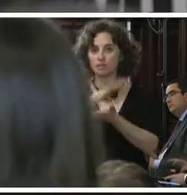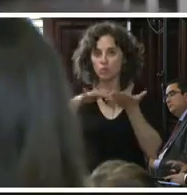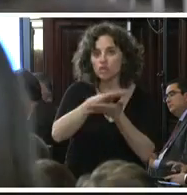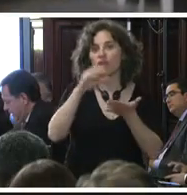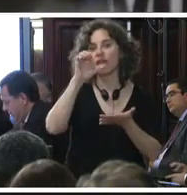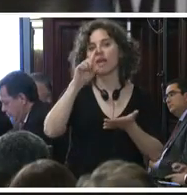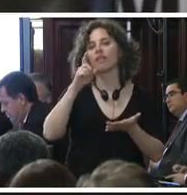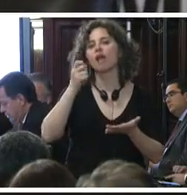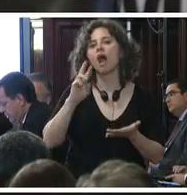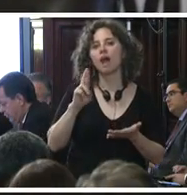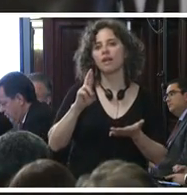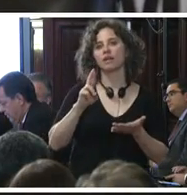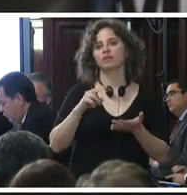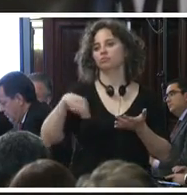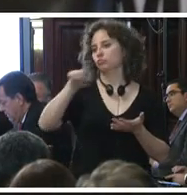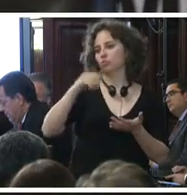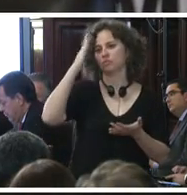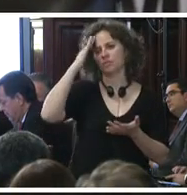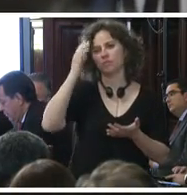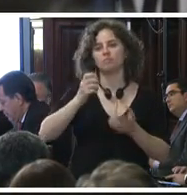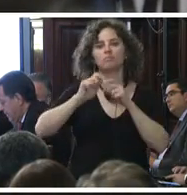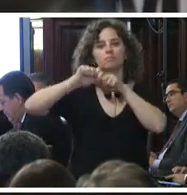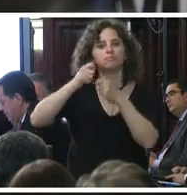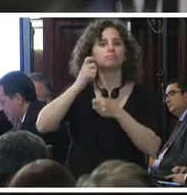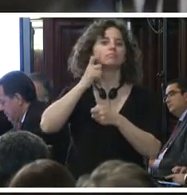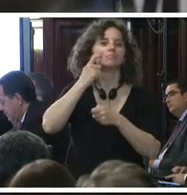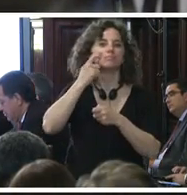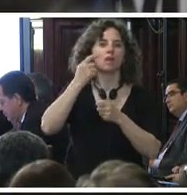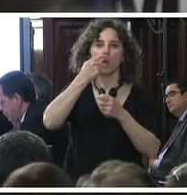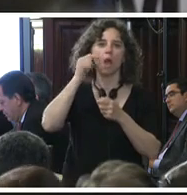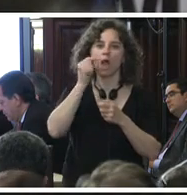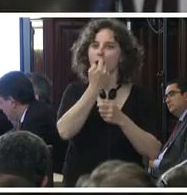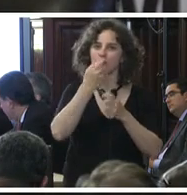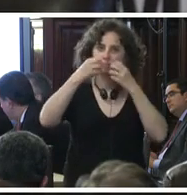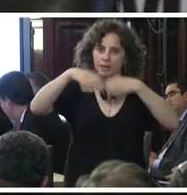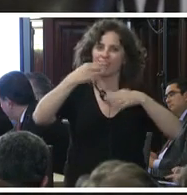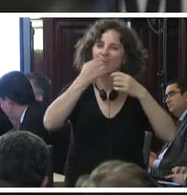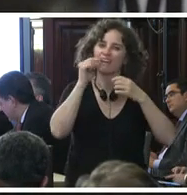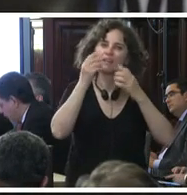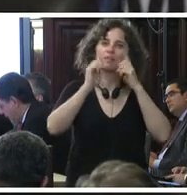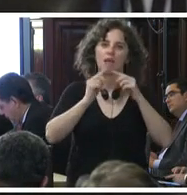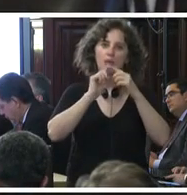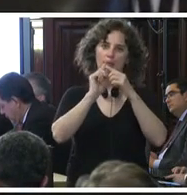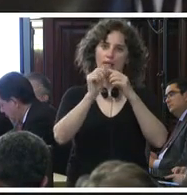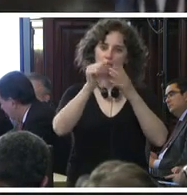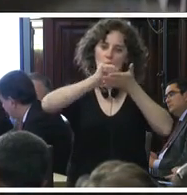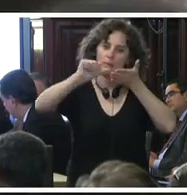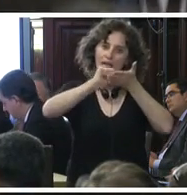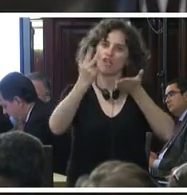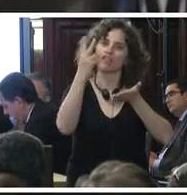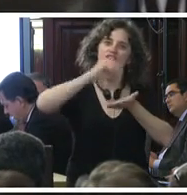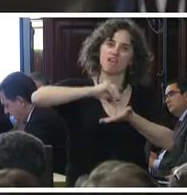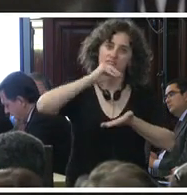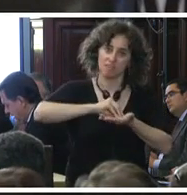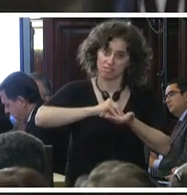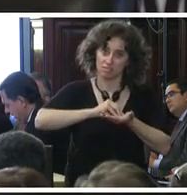como todos sabemos sufre una fractura del maxilar superior pérdida de piezas dentales superiores y afectación del paladar ha sido operado tres